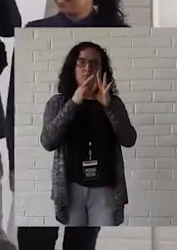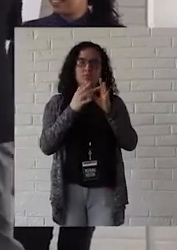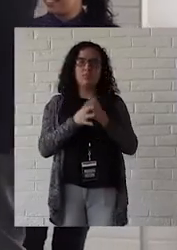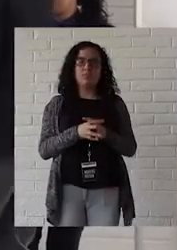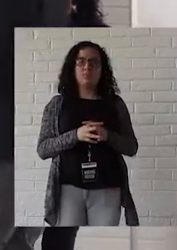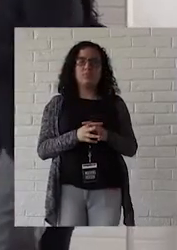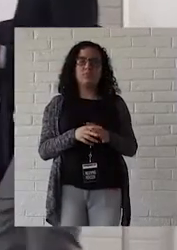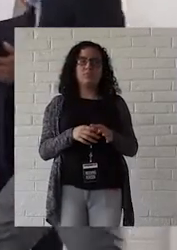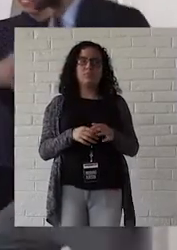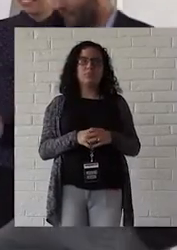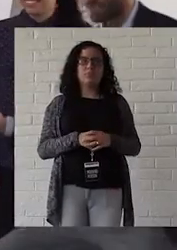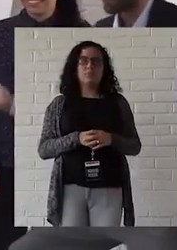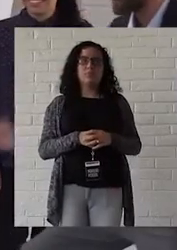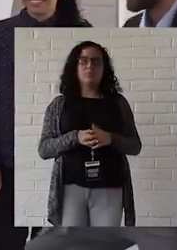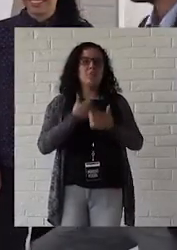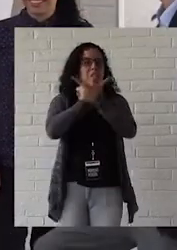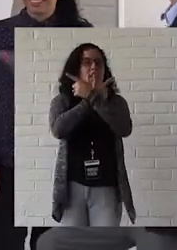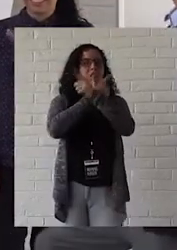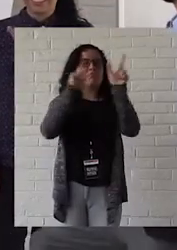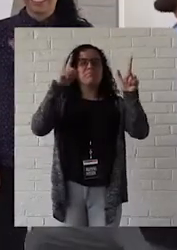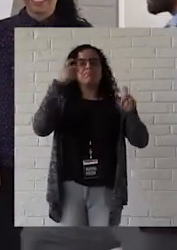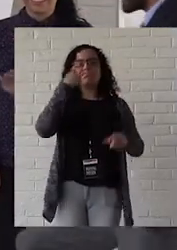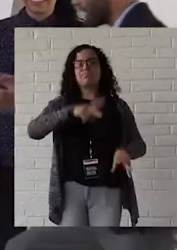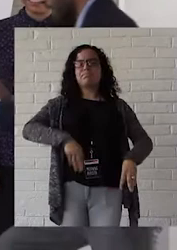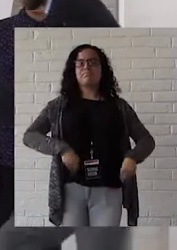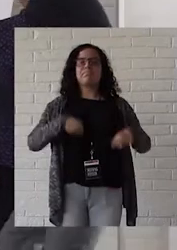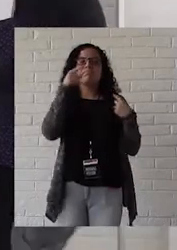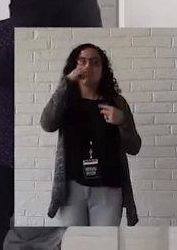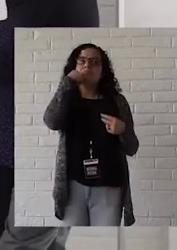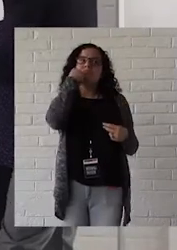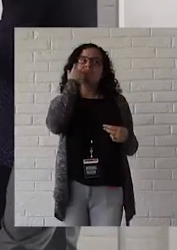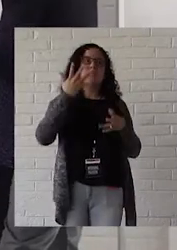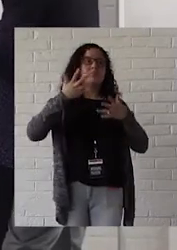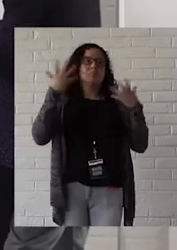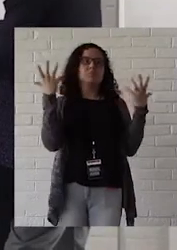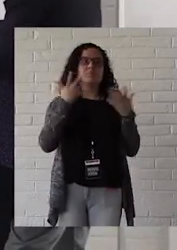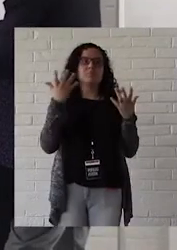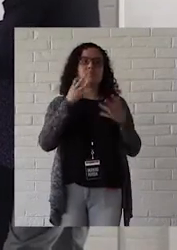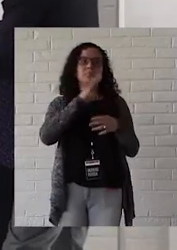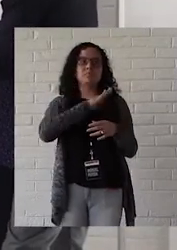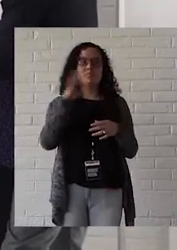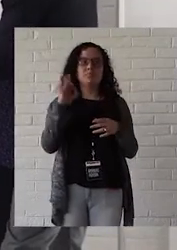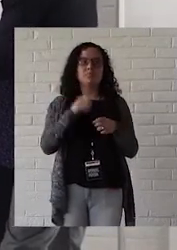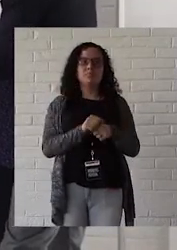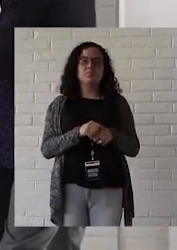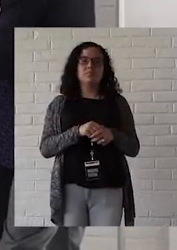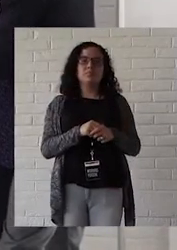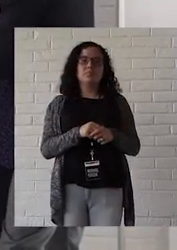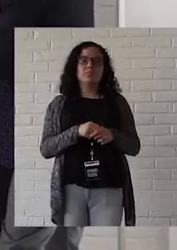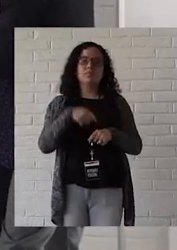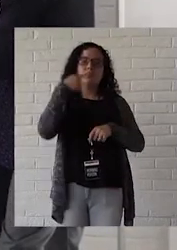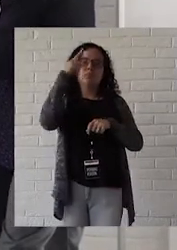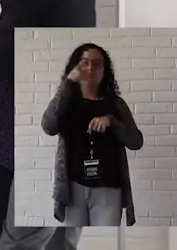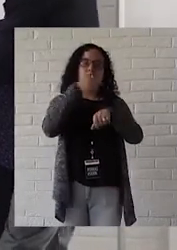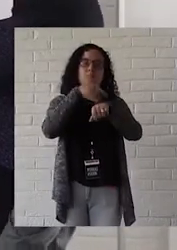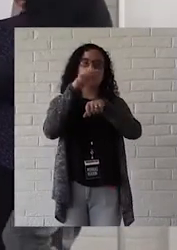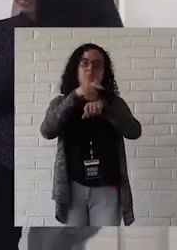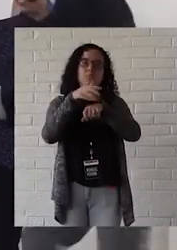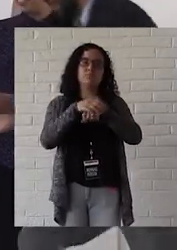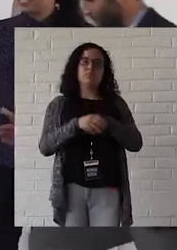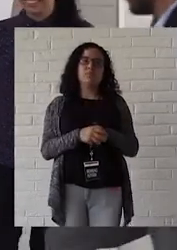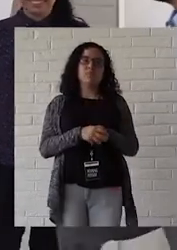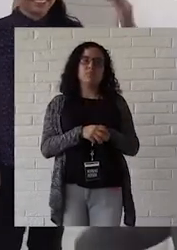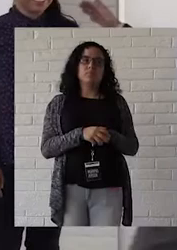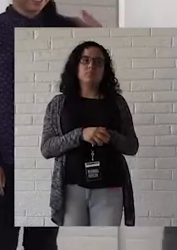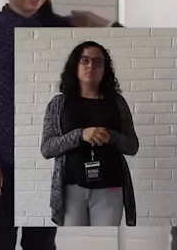Lo mismo, ya sabes. La libertad de esta vida, lo que tú quieras hacer, dale por, tu número,